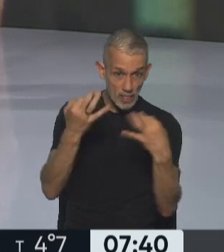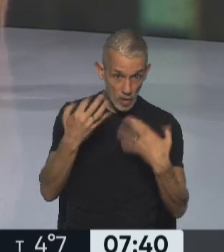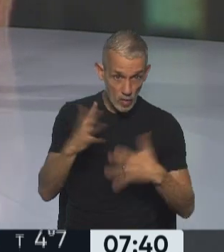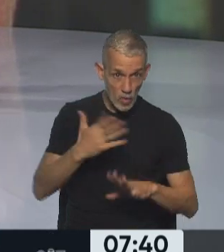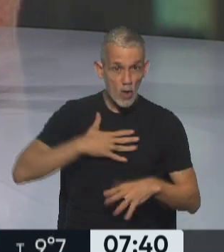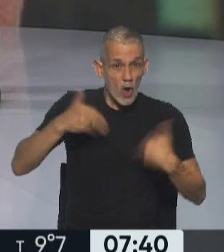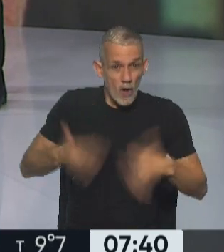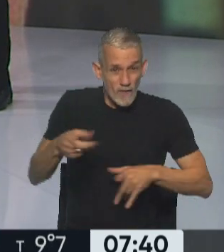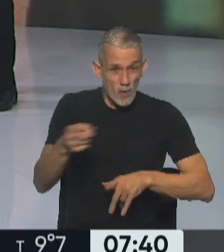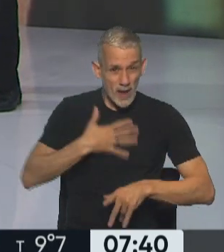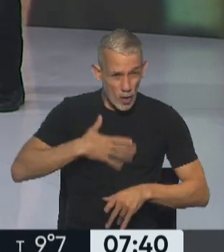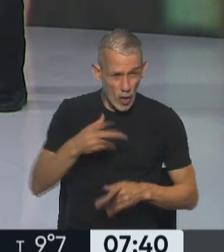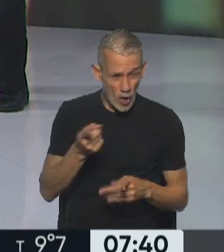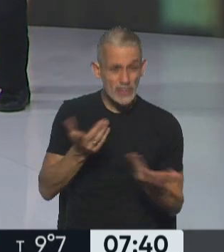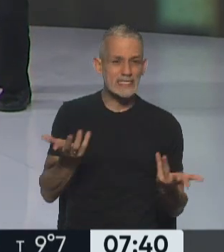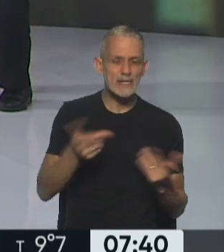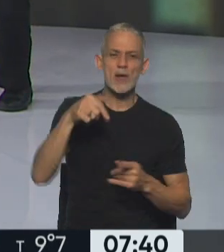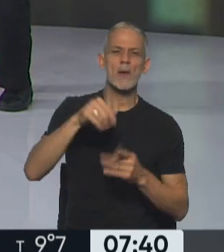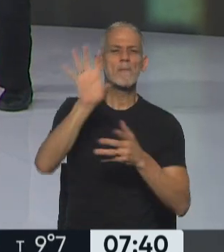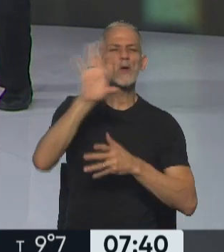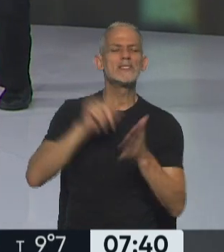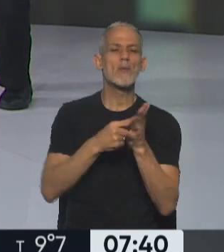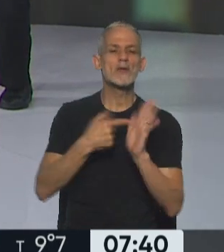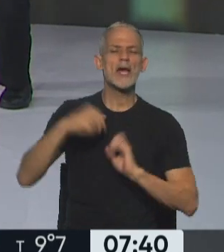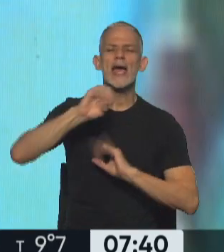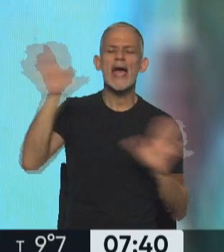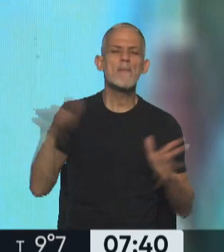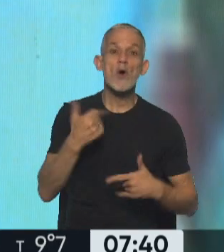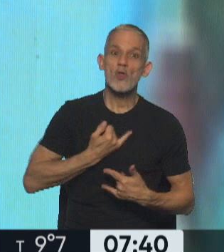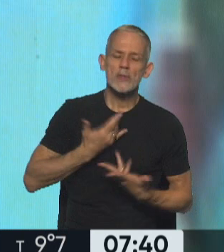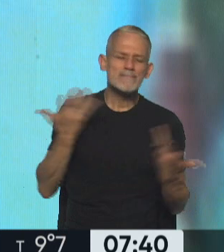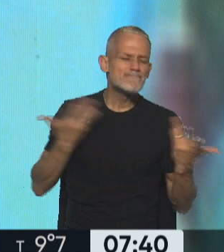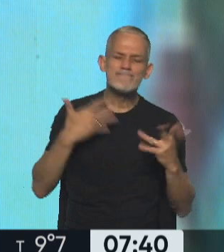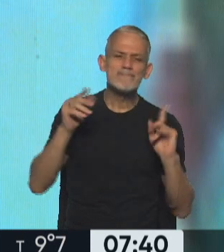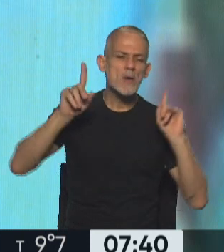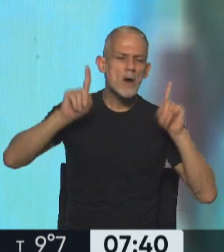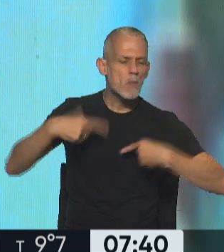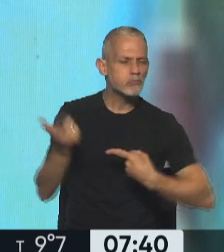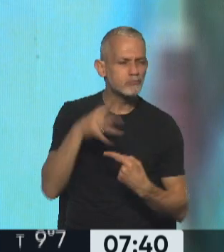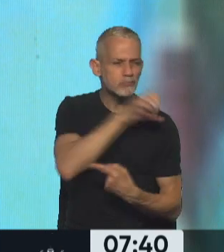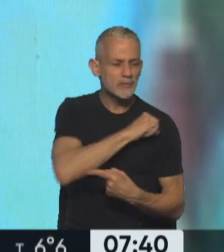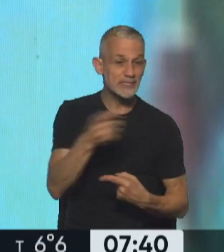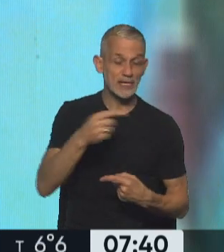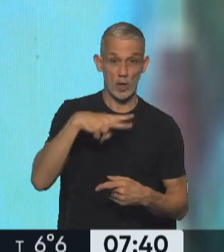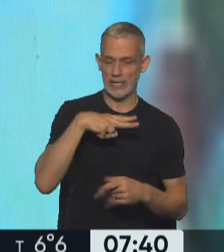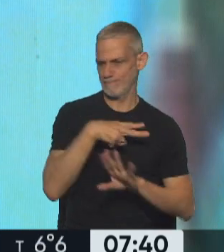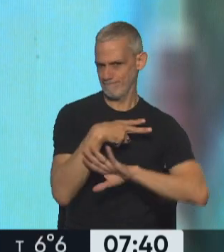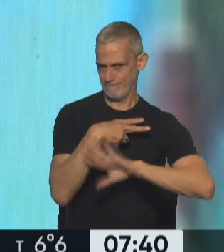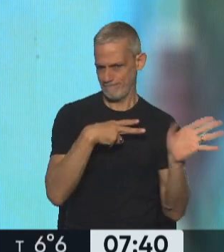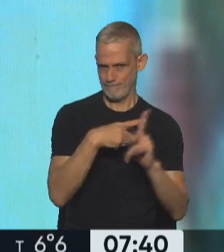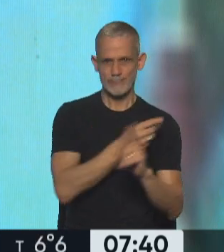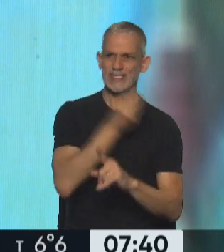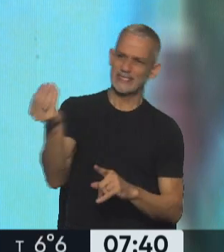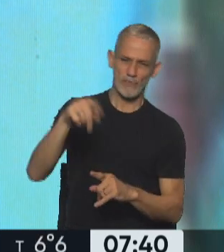Está en la provincia de Buenos Aires, recluida en un campo, no sabemos bien la ubicación exacta, pero de Recoleta se fue. Una